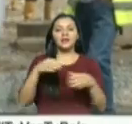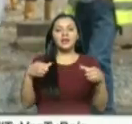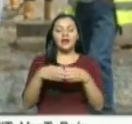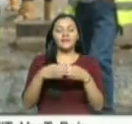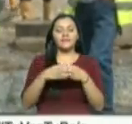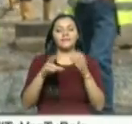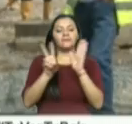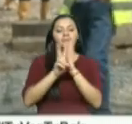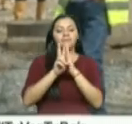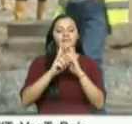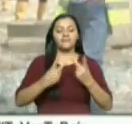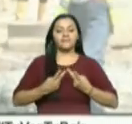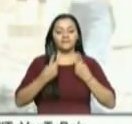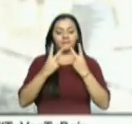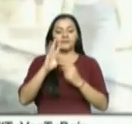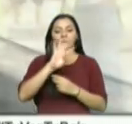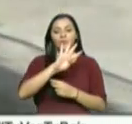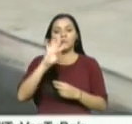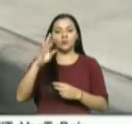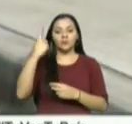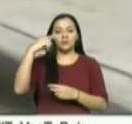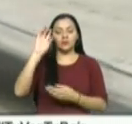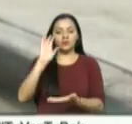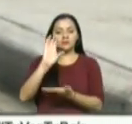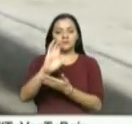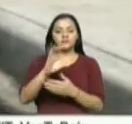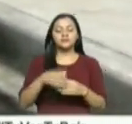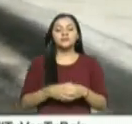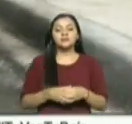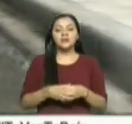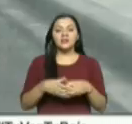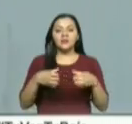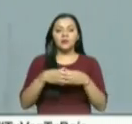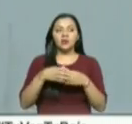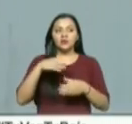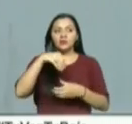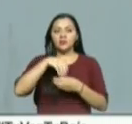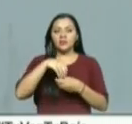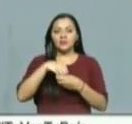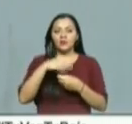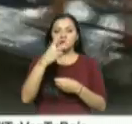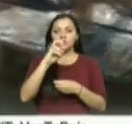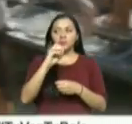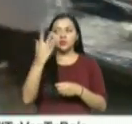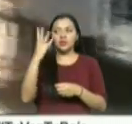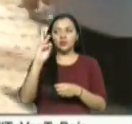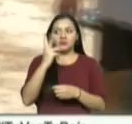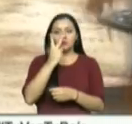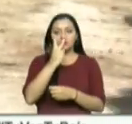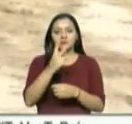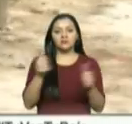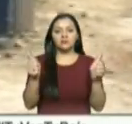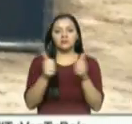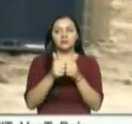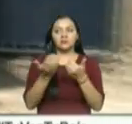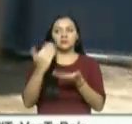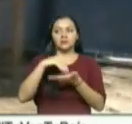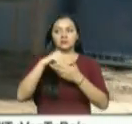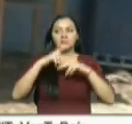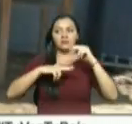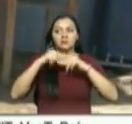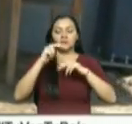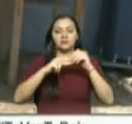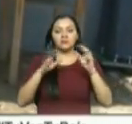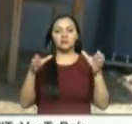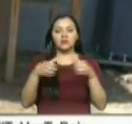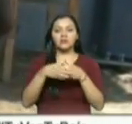hábitat cerca de 44 millones. Una de las prioridades del 2016 fue la reconstrucción de las casas afectadas